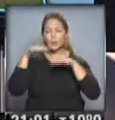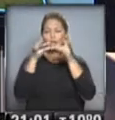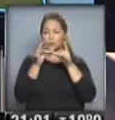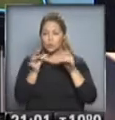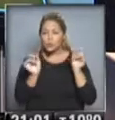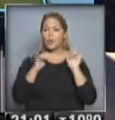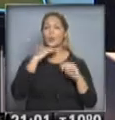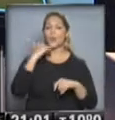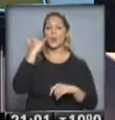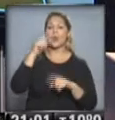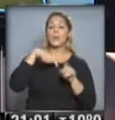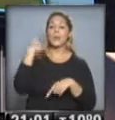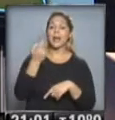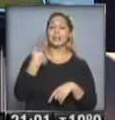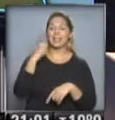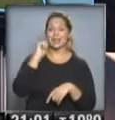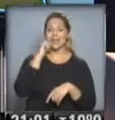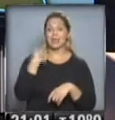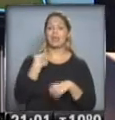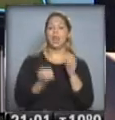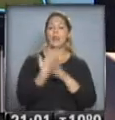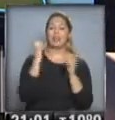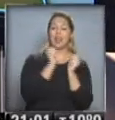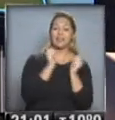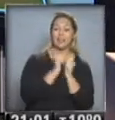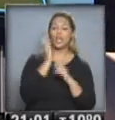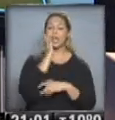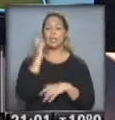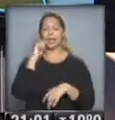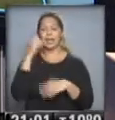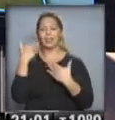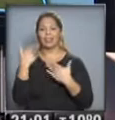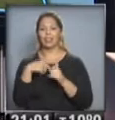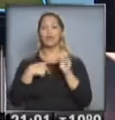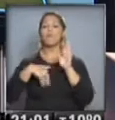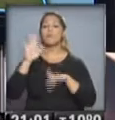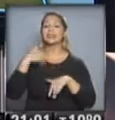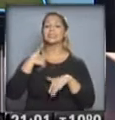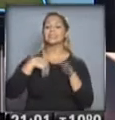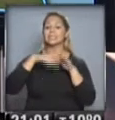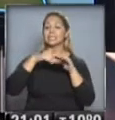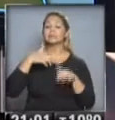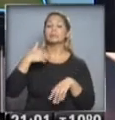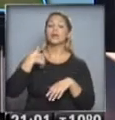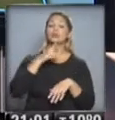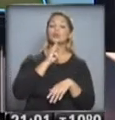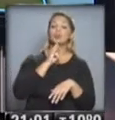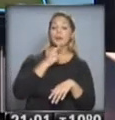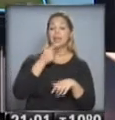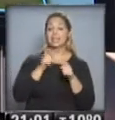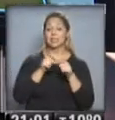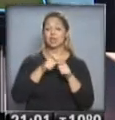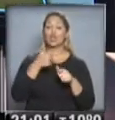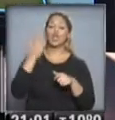Jujuy. Mañana ya se prevén condiciones de tiempo bueno, una mañana fría, una tarde agradable, con máximas entre Tucumán y Santiago del Estero que pueden rondar los 18